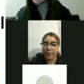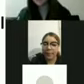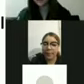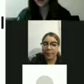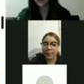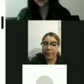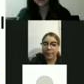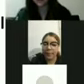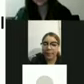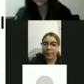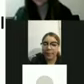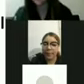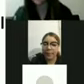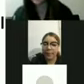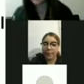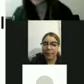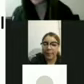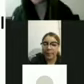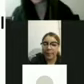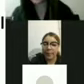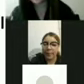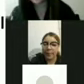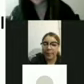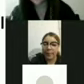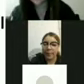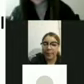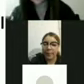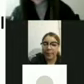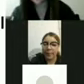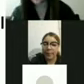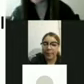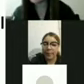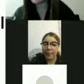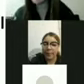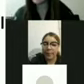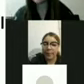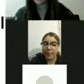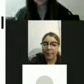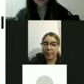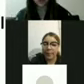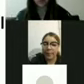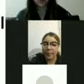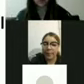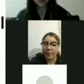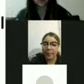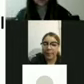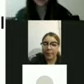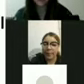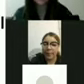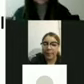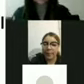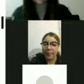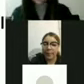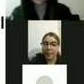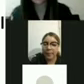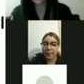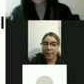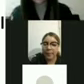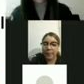a el sistema de educación que acogía a personas de diferentes culturas y de bajos recursos.